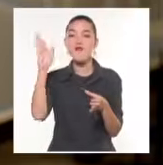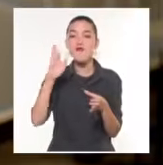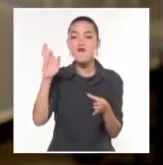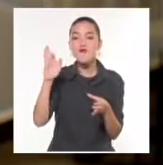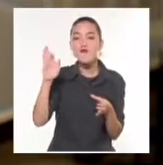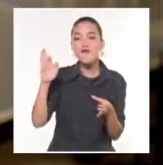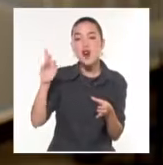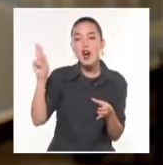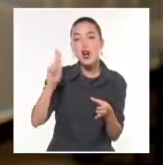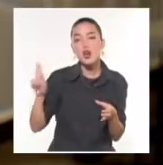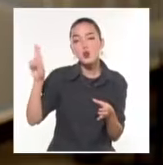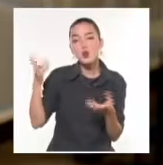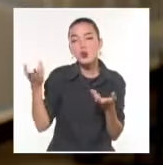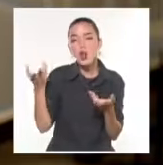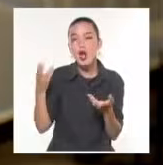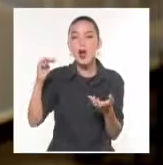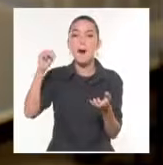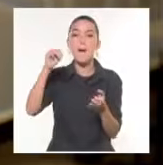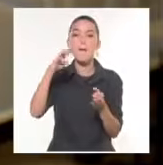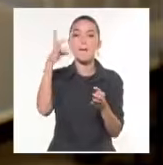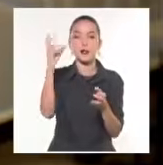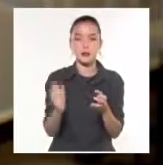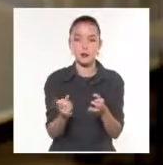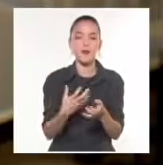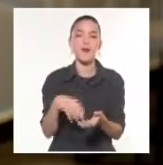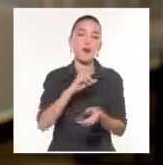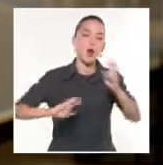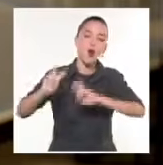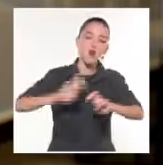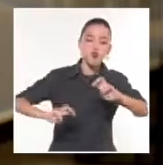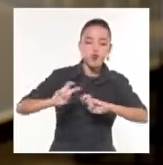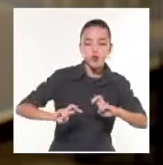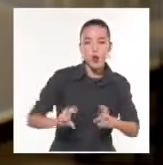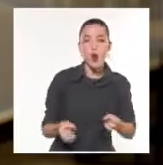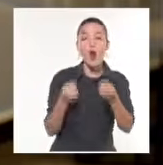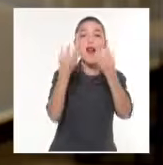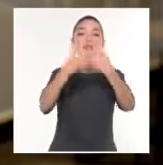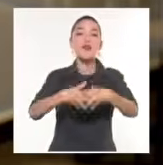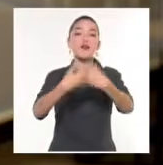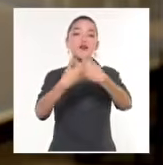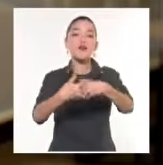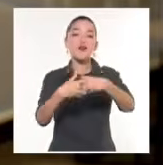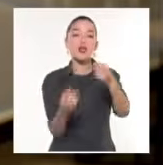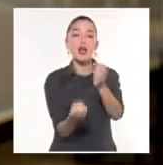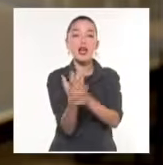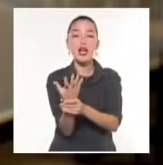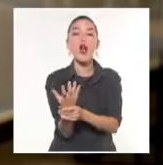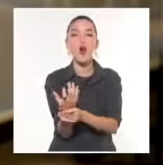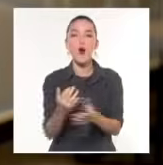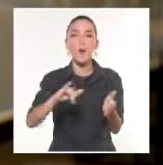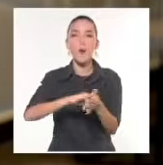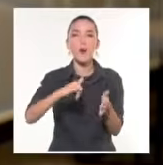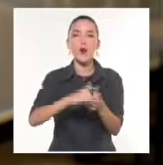Habana. Allí conversamos con investigadores del Grupo de Inteligencia Artificial y Ciencia de Datos que trabajan en ese proyecto. ¿Cuáles son